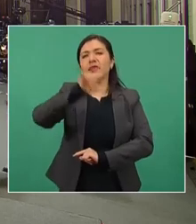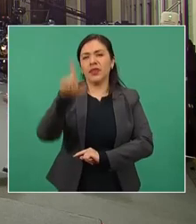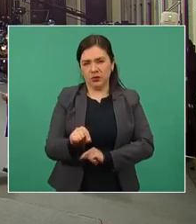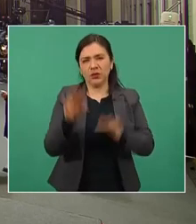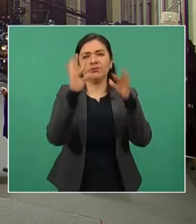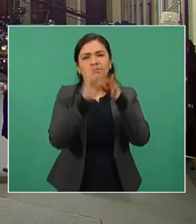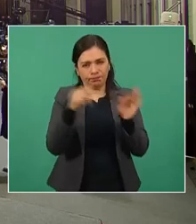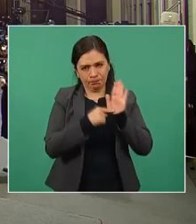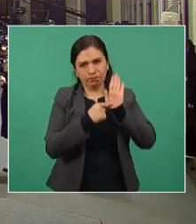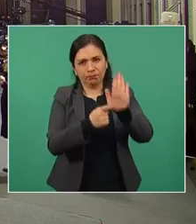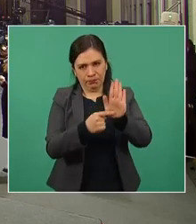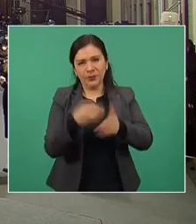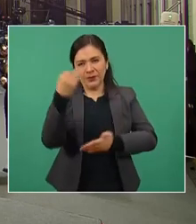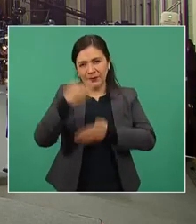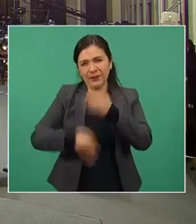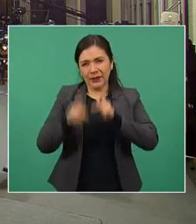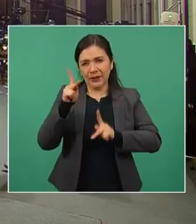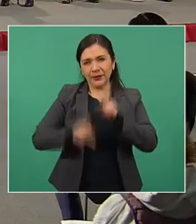pendiente.